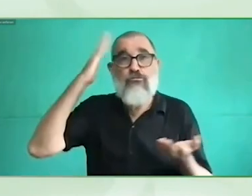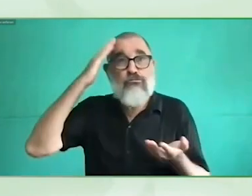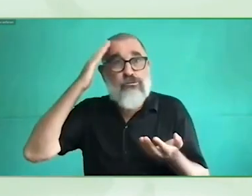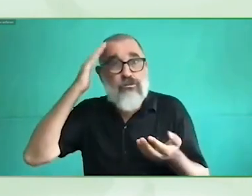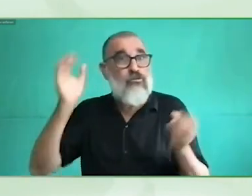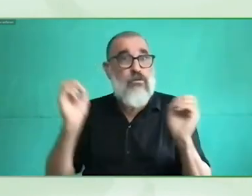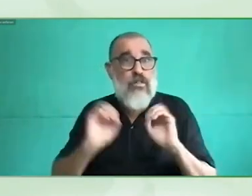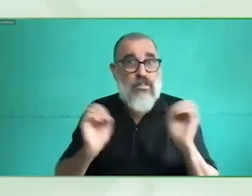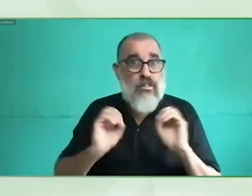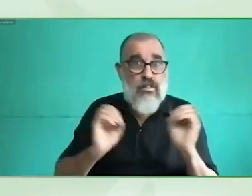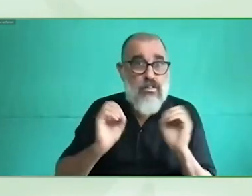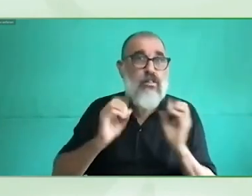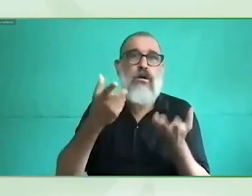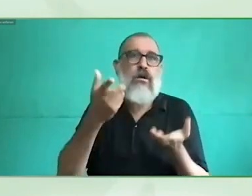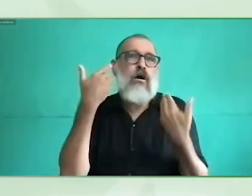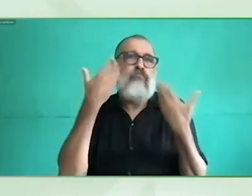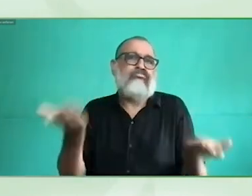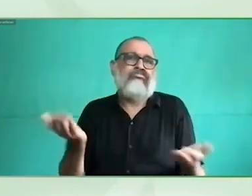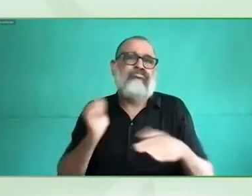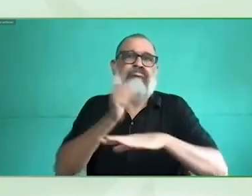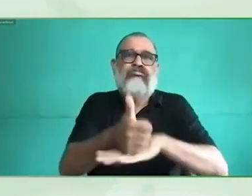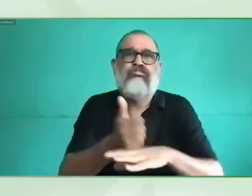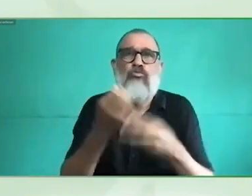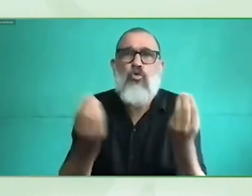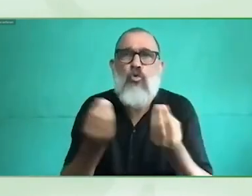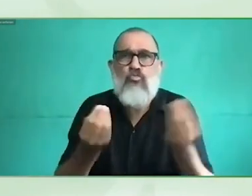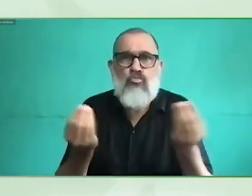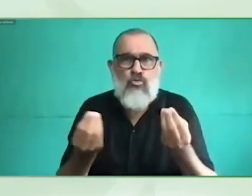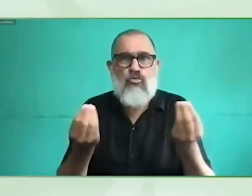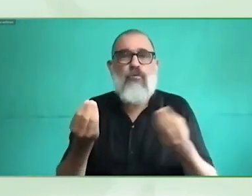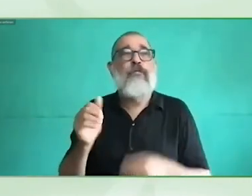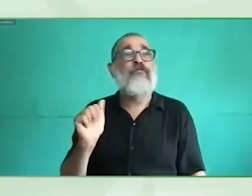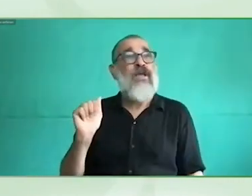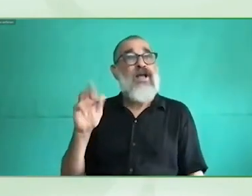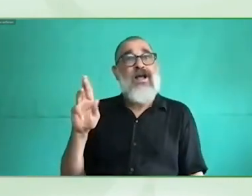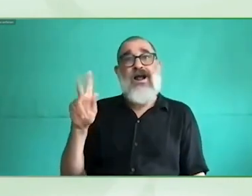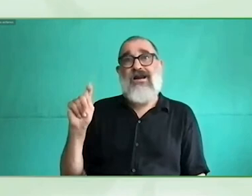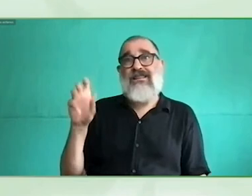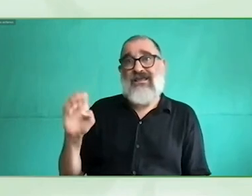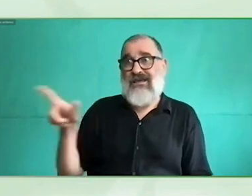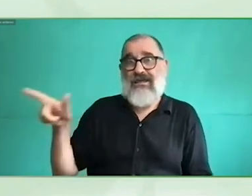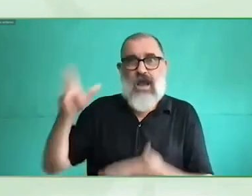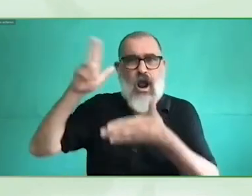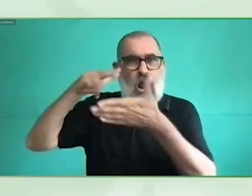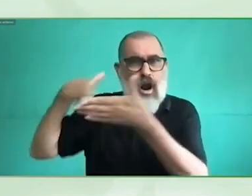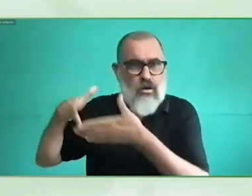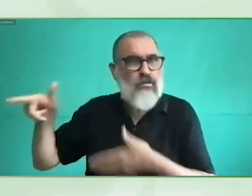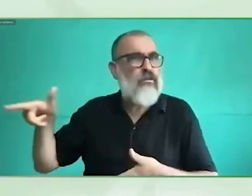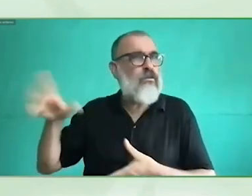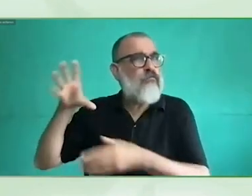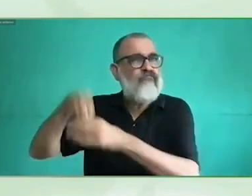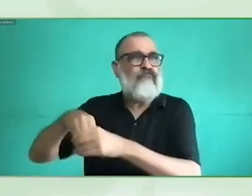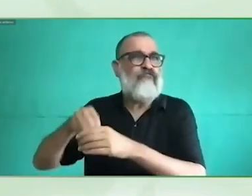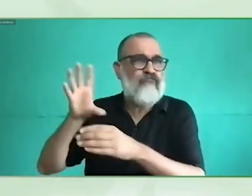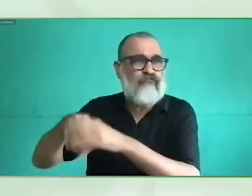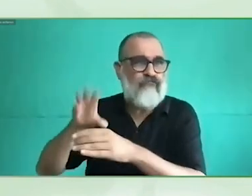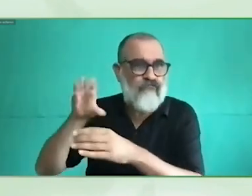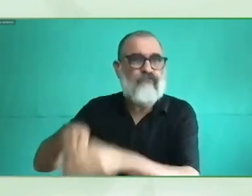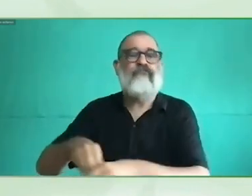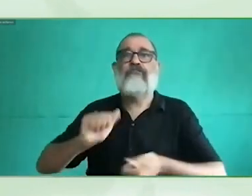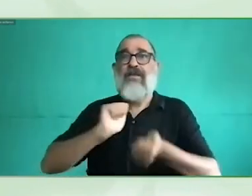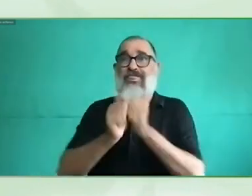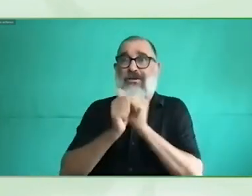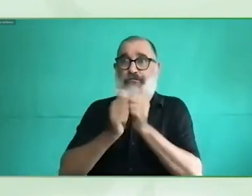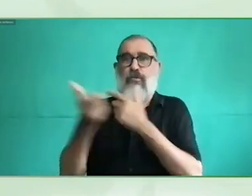quizás no tienen ni idea que existen personas con discapacidad Y de alguna manera estás naturalizando estas diferencias que es lo